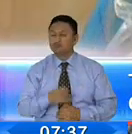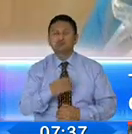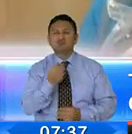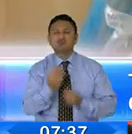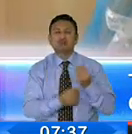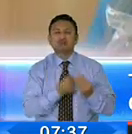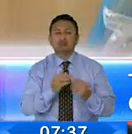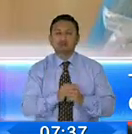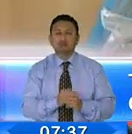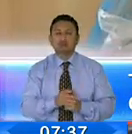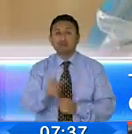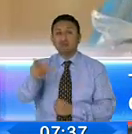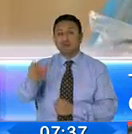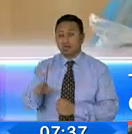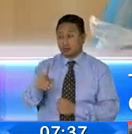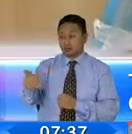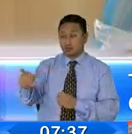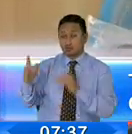disparar